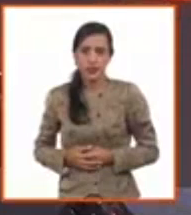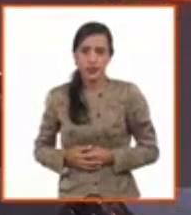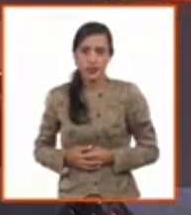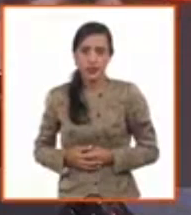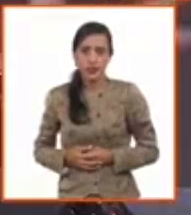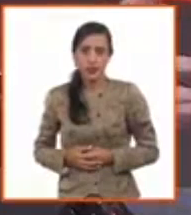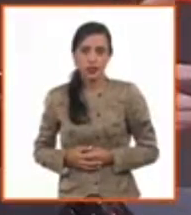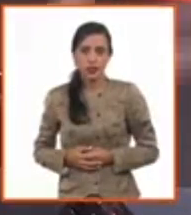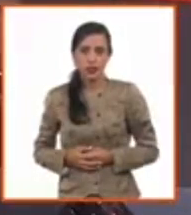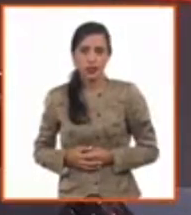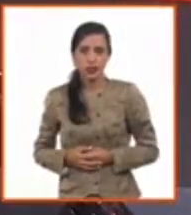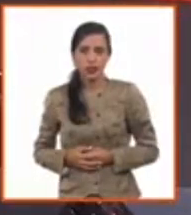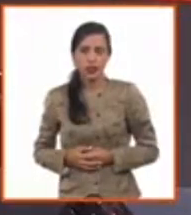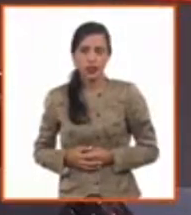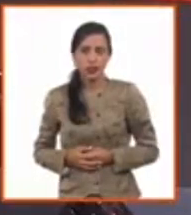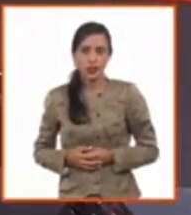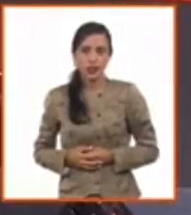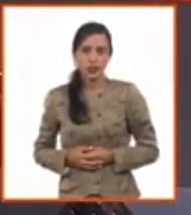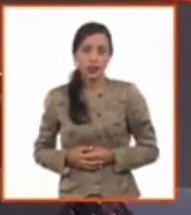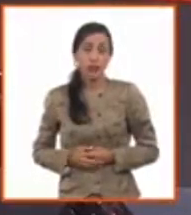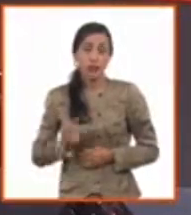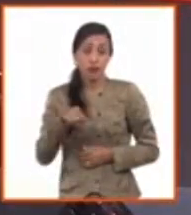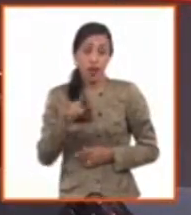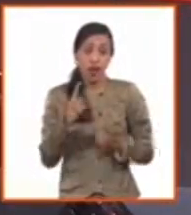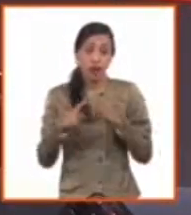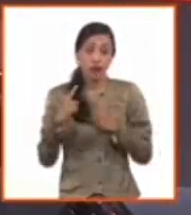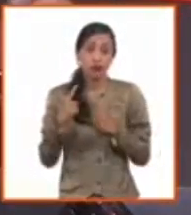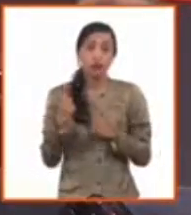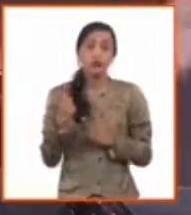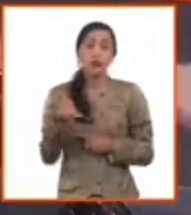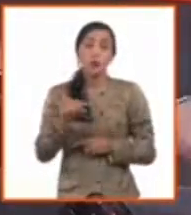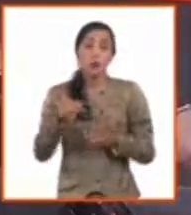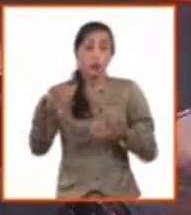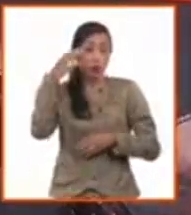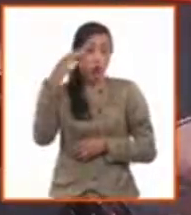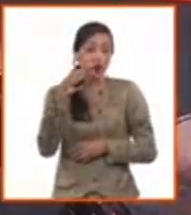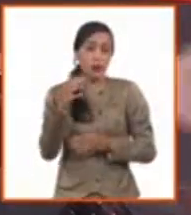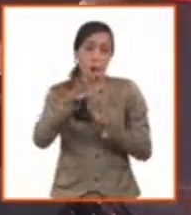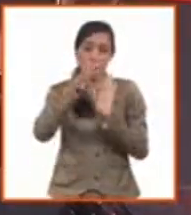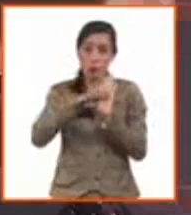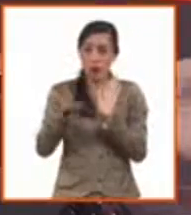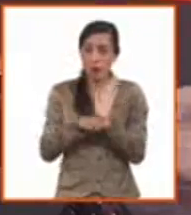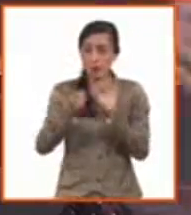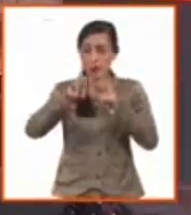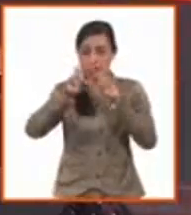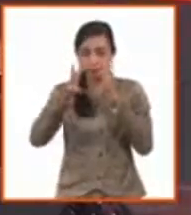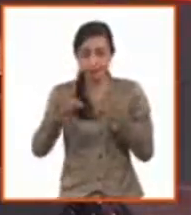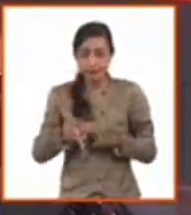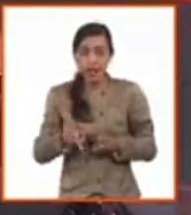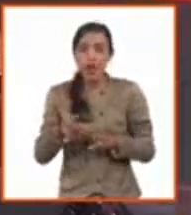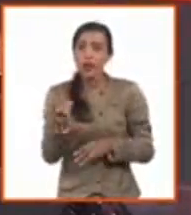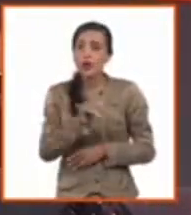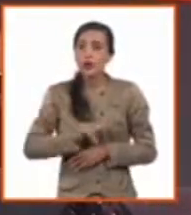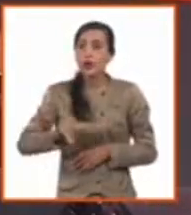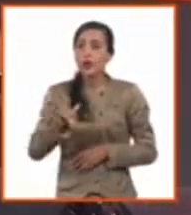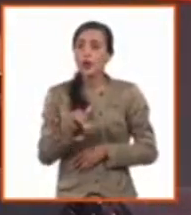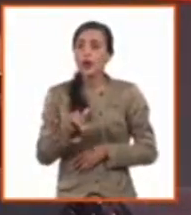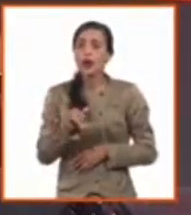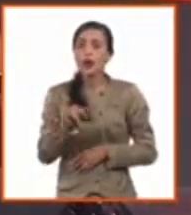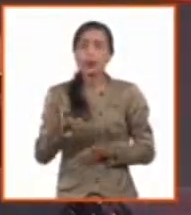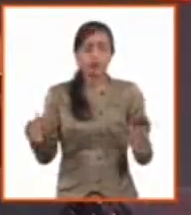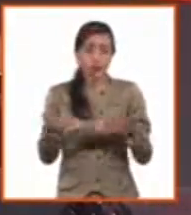hay un ecosistema de gobierno digital desarrollado por the soft que de hecho fue mencionado de manera distintiva en el